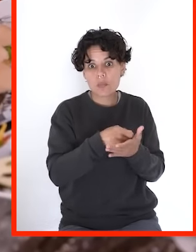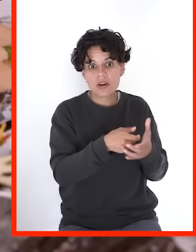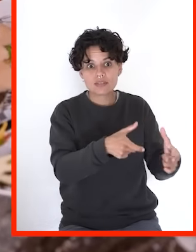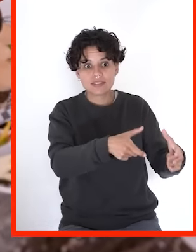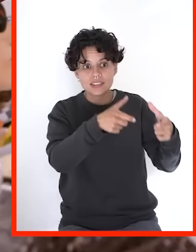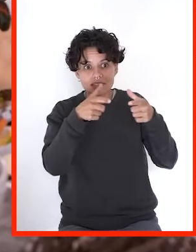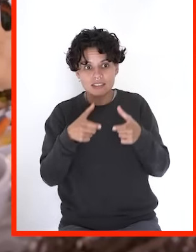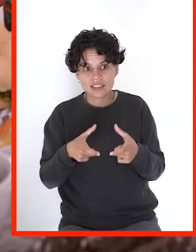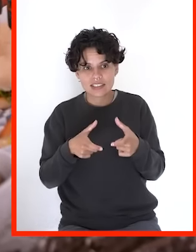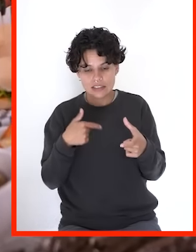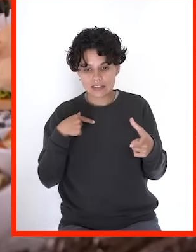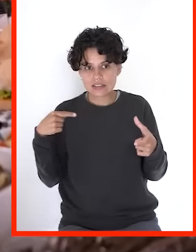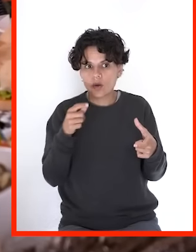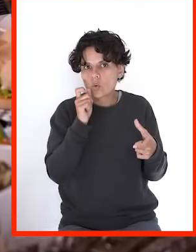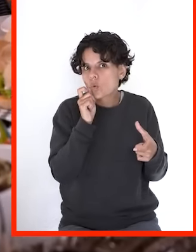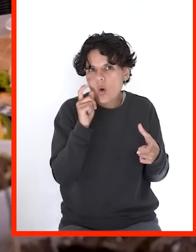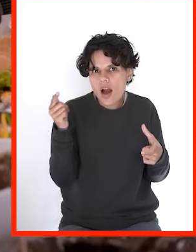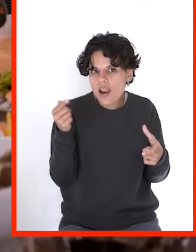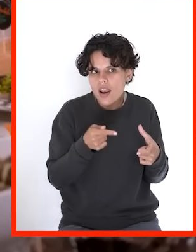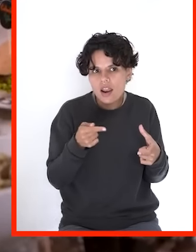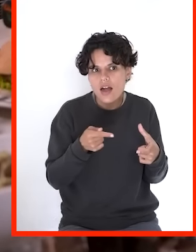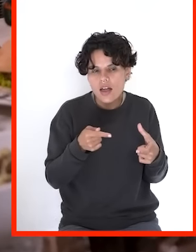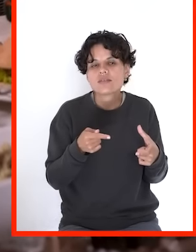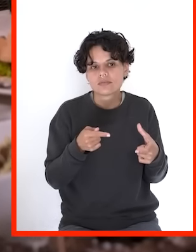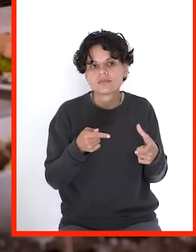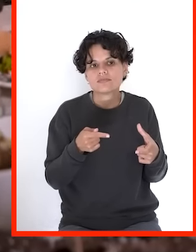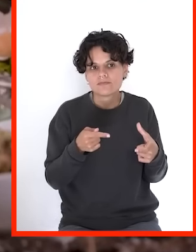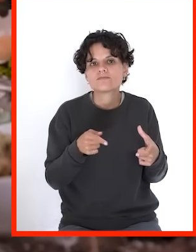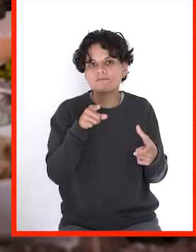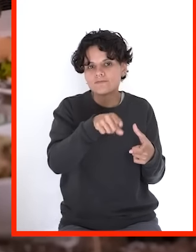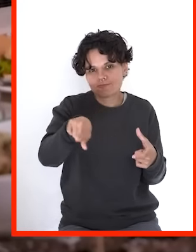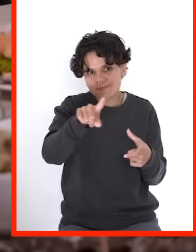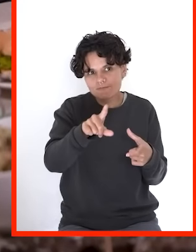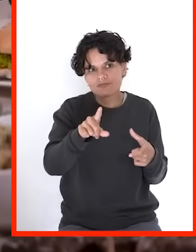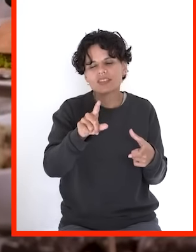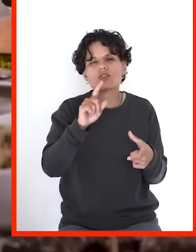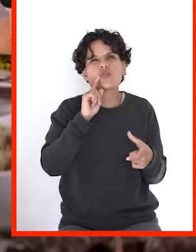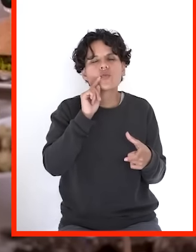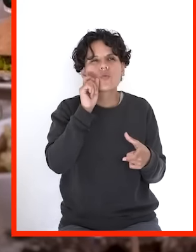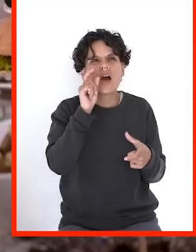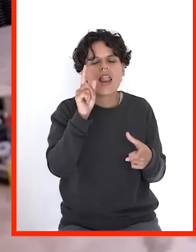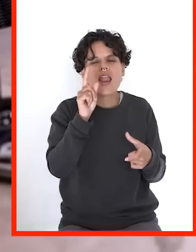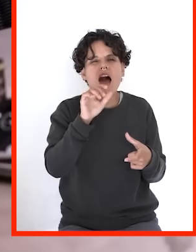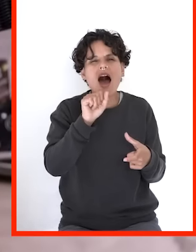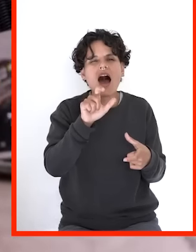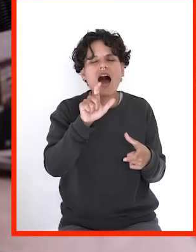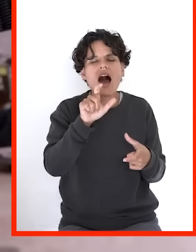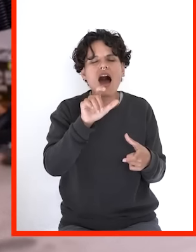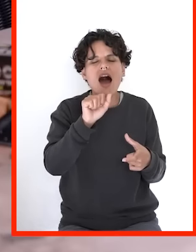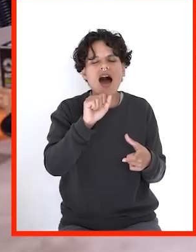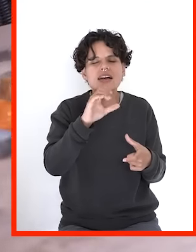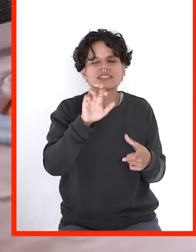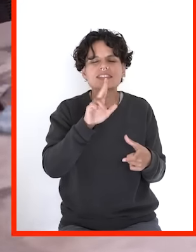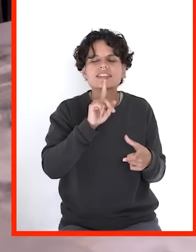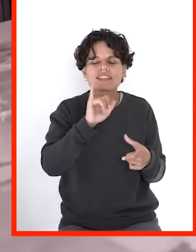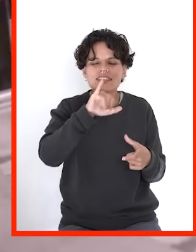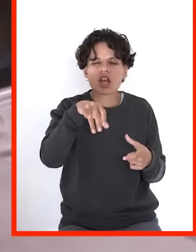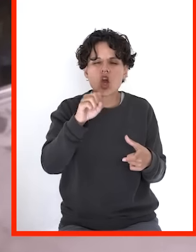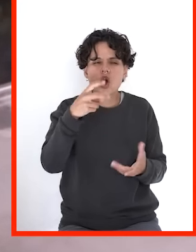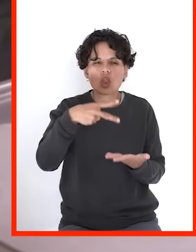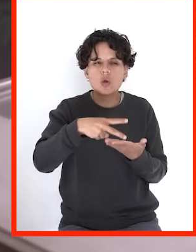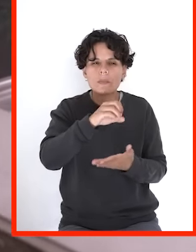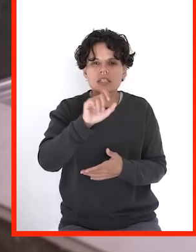de Tamer. Sí, no, fue de Tamer. Fue el Acertijo el 2007. Escucha, tenerlo acá para todos,